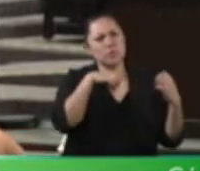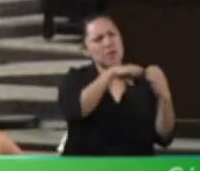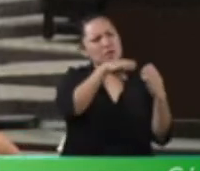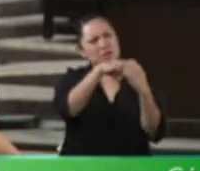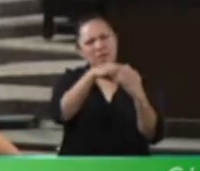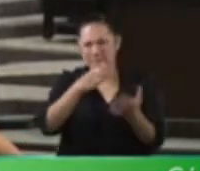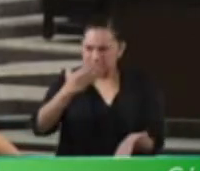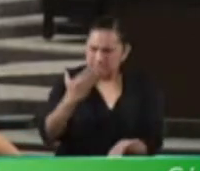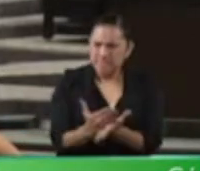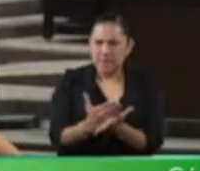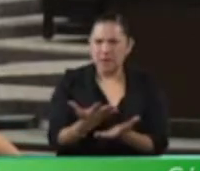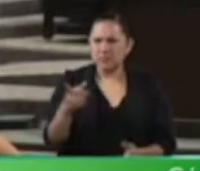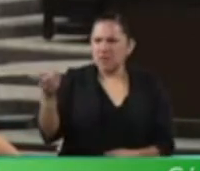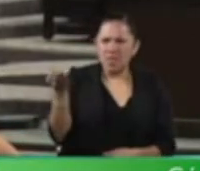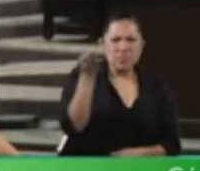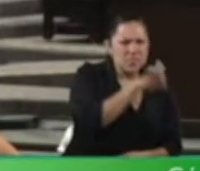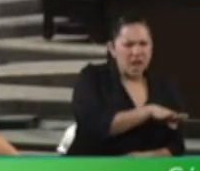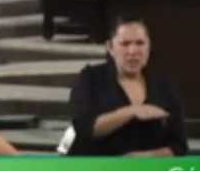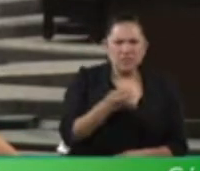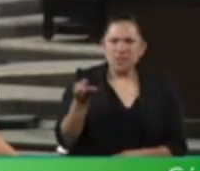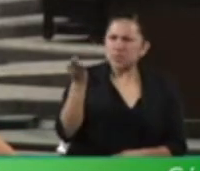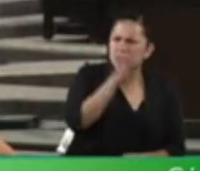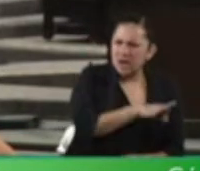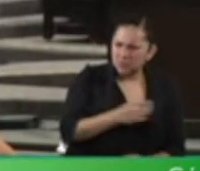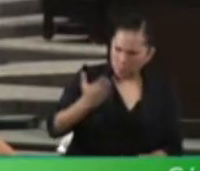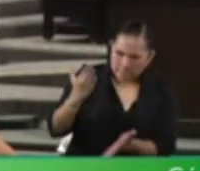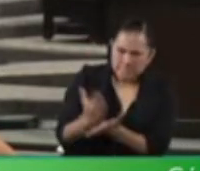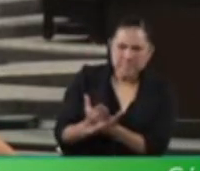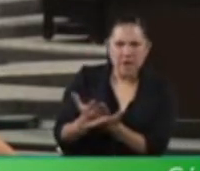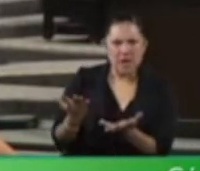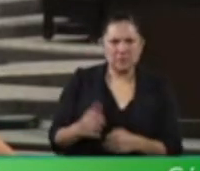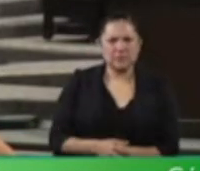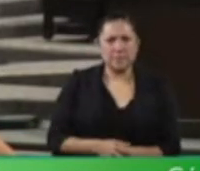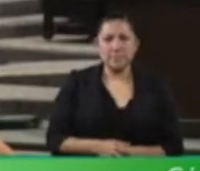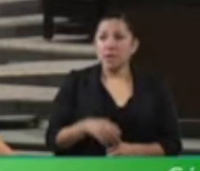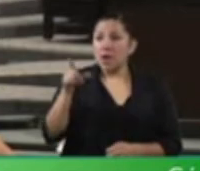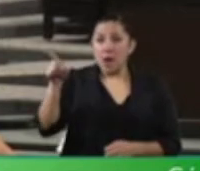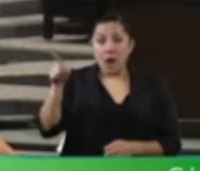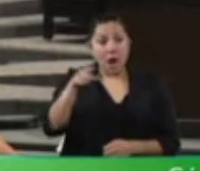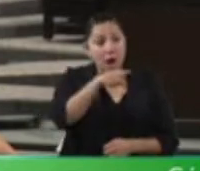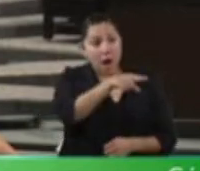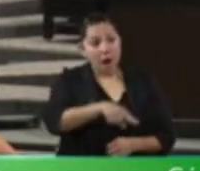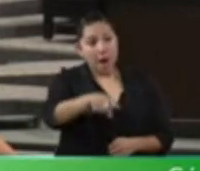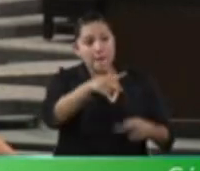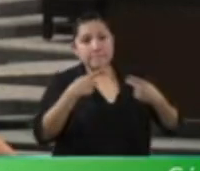traicionar. Tonto es el que cree que el pueblo es tonto.